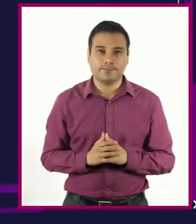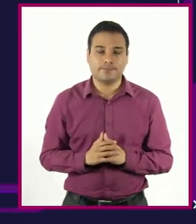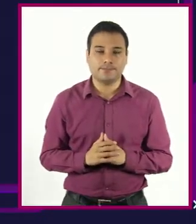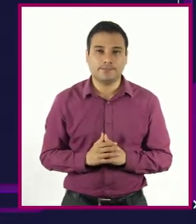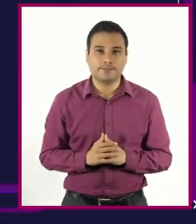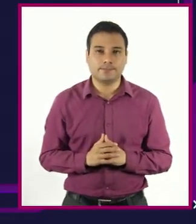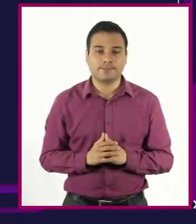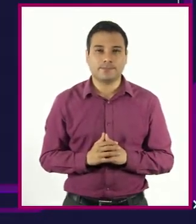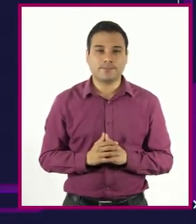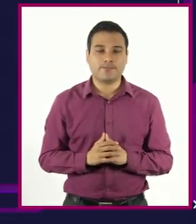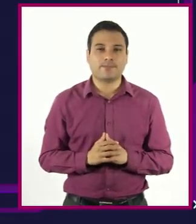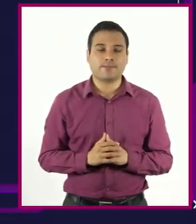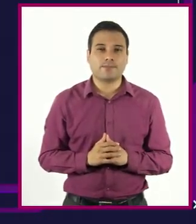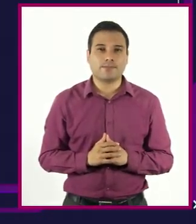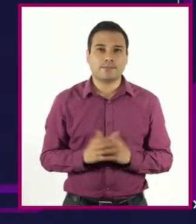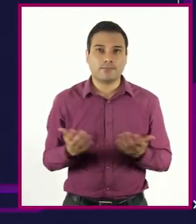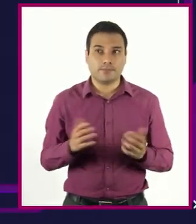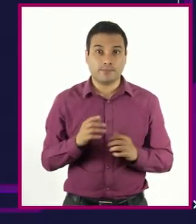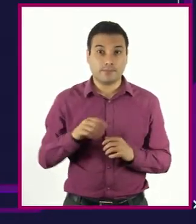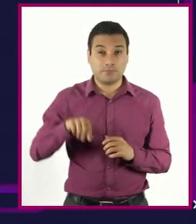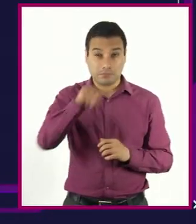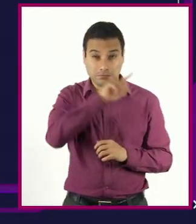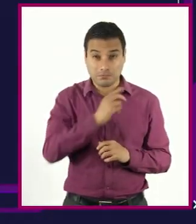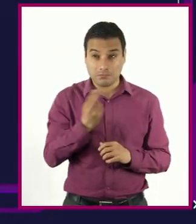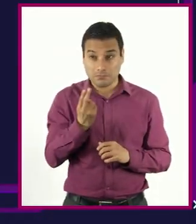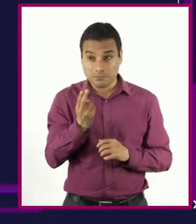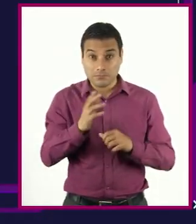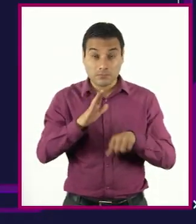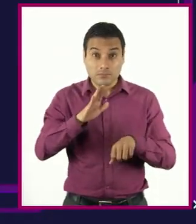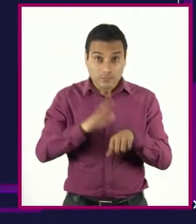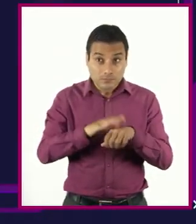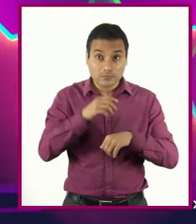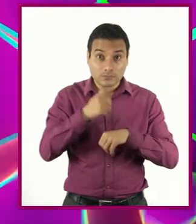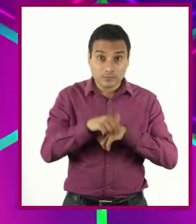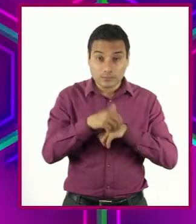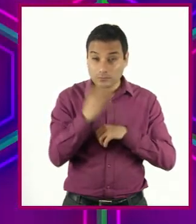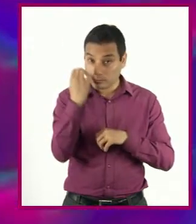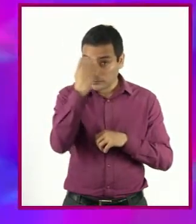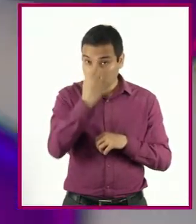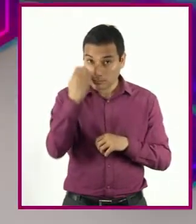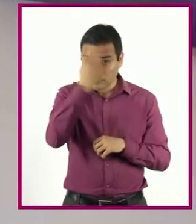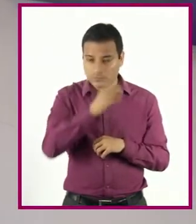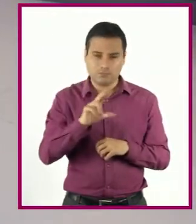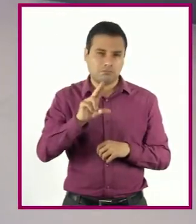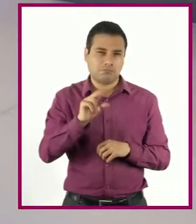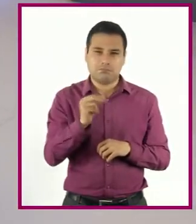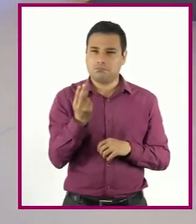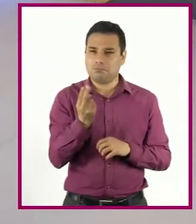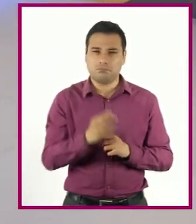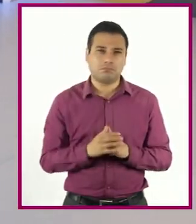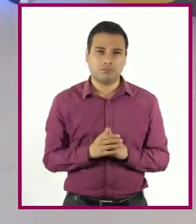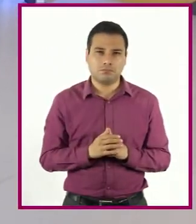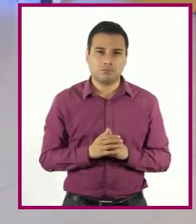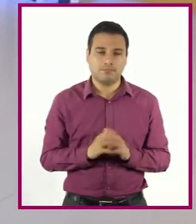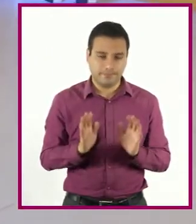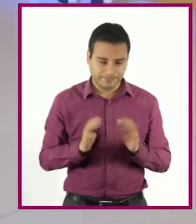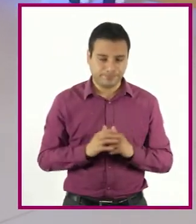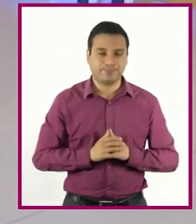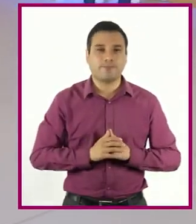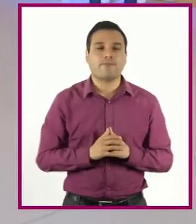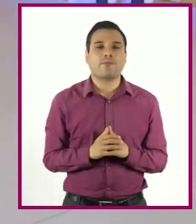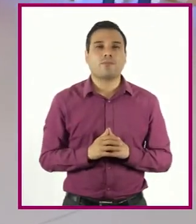0.001477148, sin la necesidad de comprobar el resto de los dígitos. Otra aplicación para